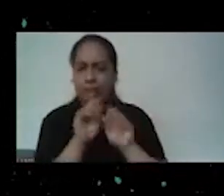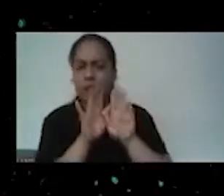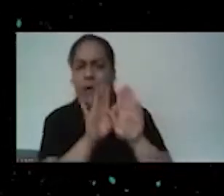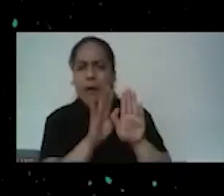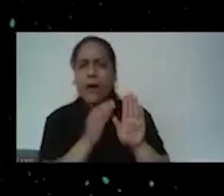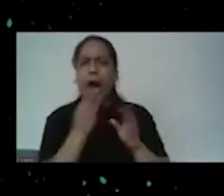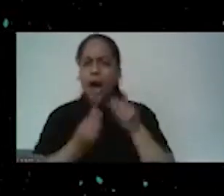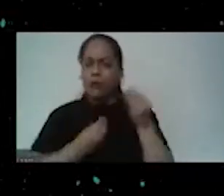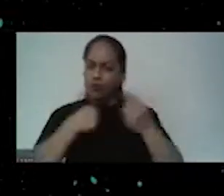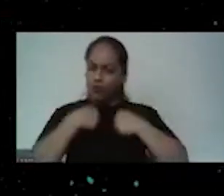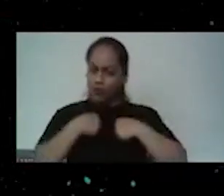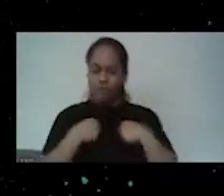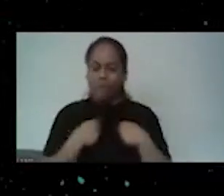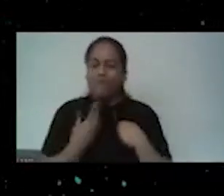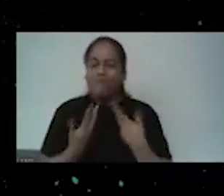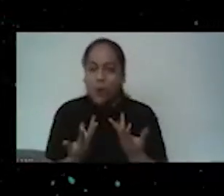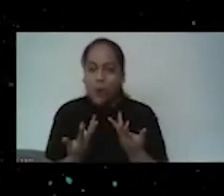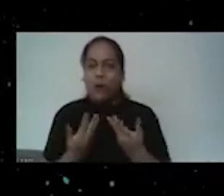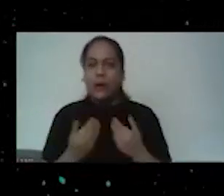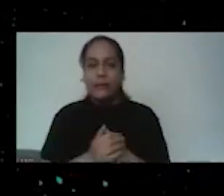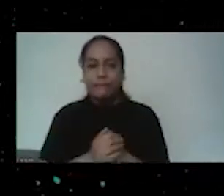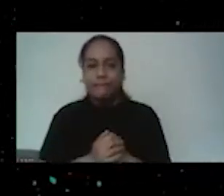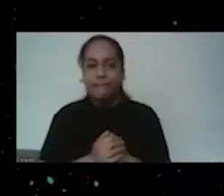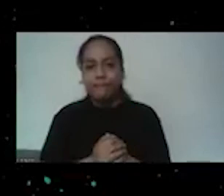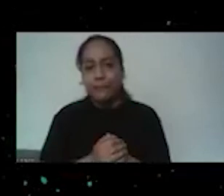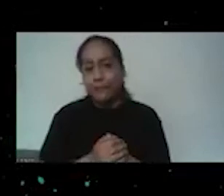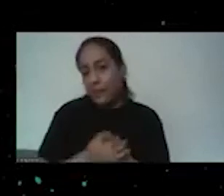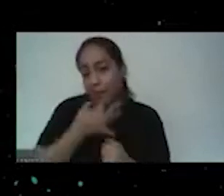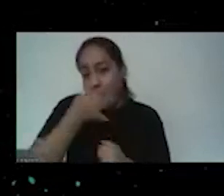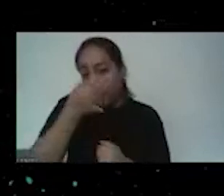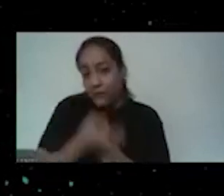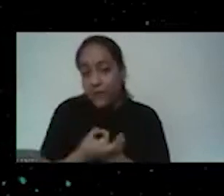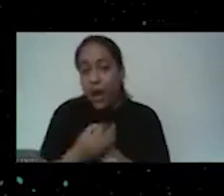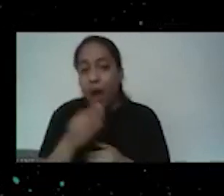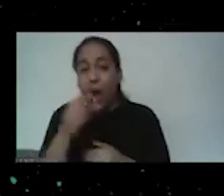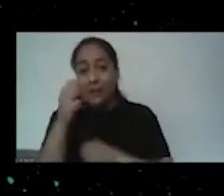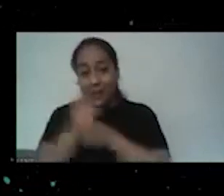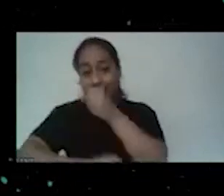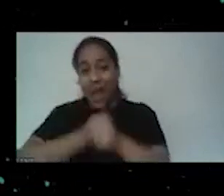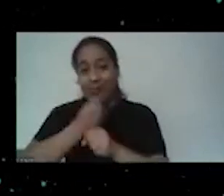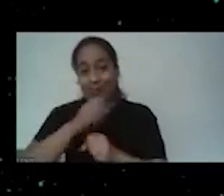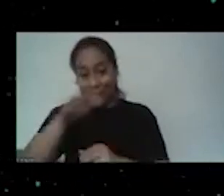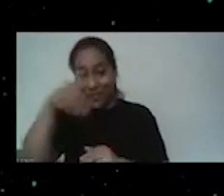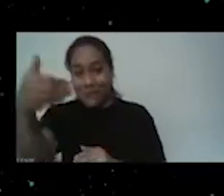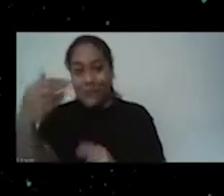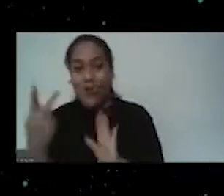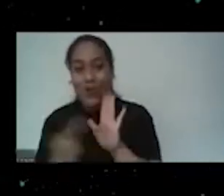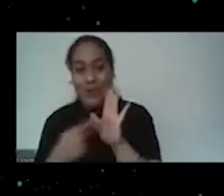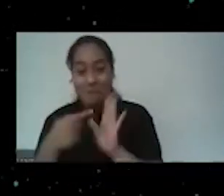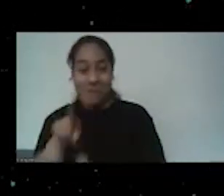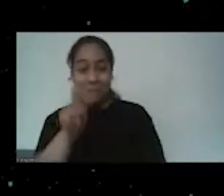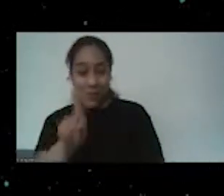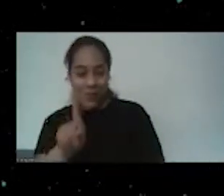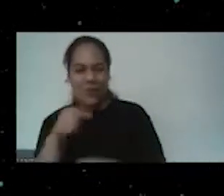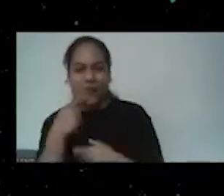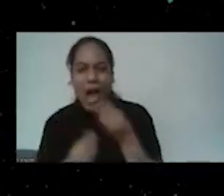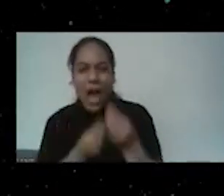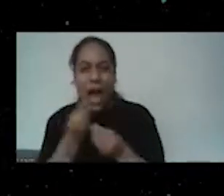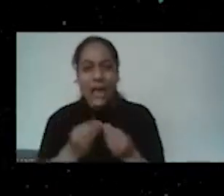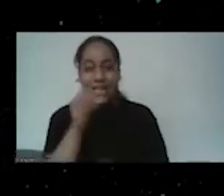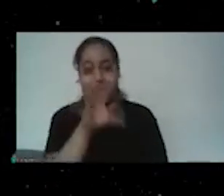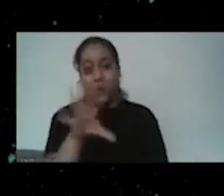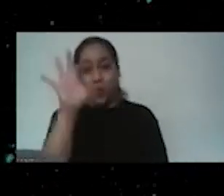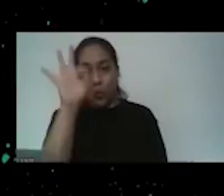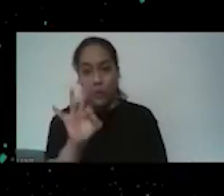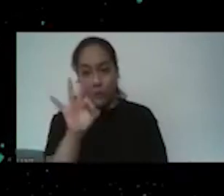yo voy a hacer, porque es algo que va a suceder el próximo año, es que el resultado de las ventas va a ser 50% para